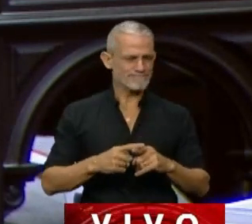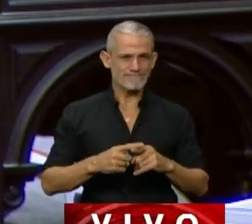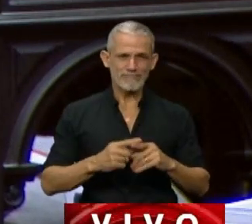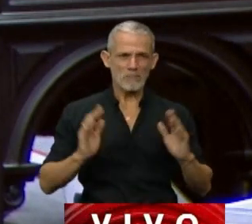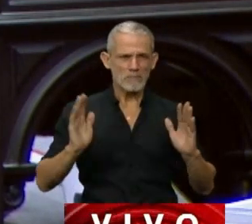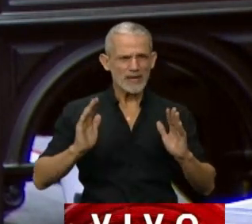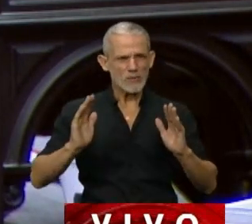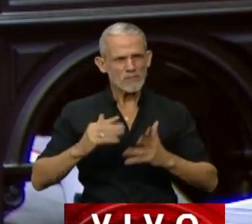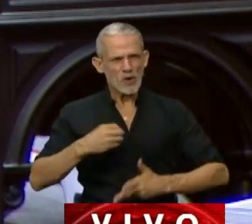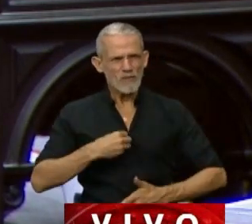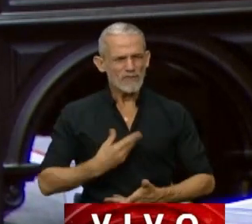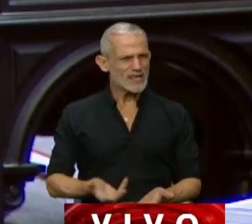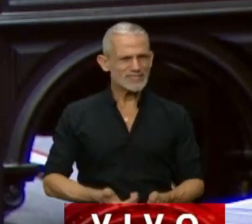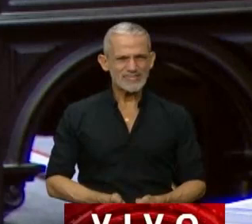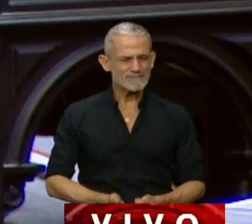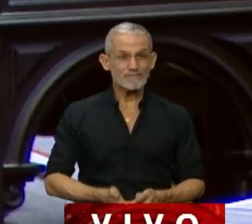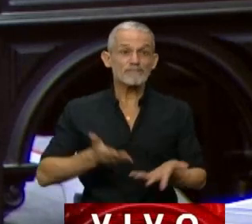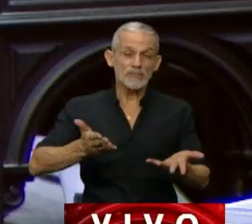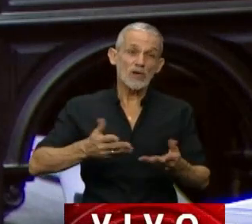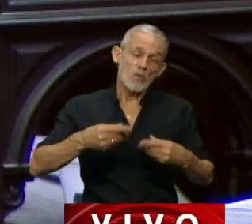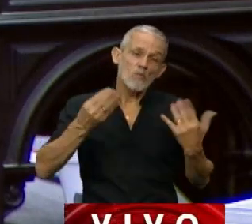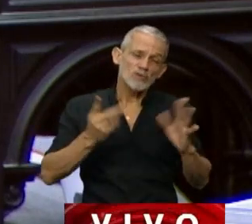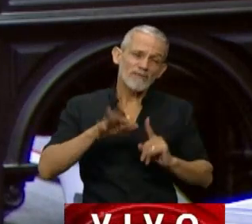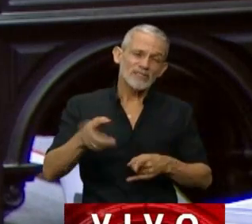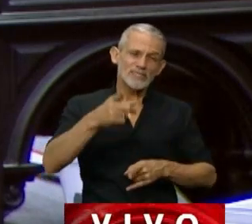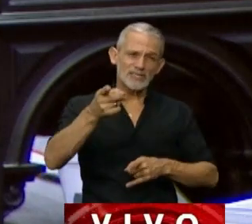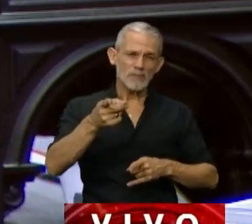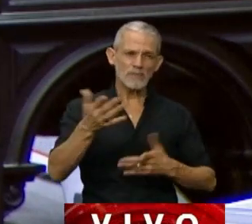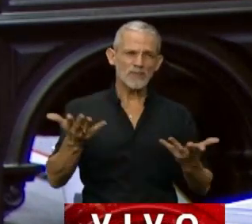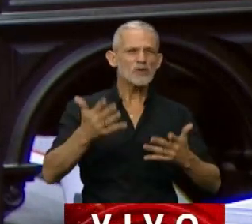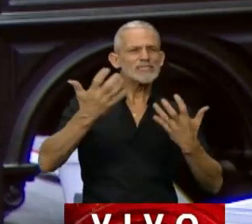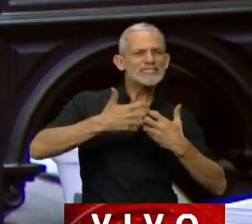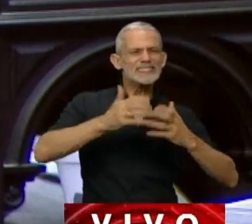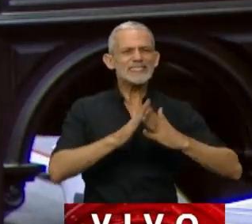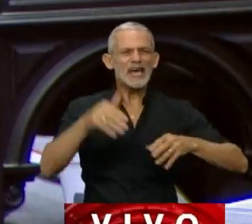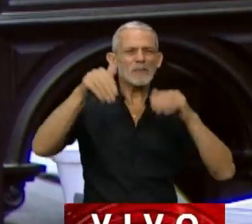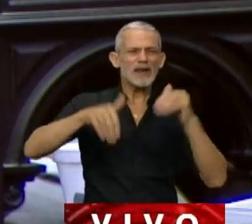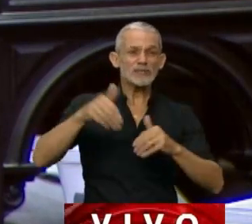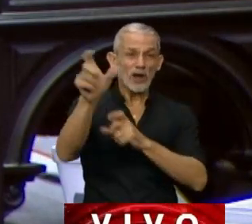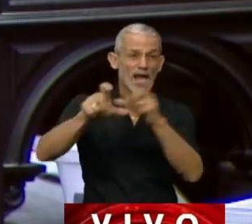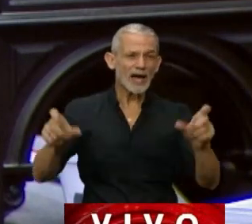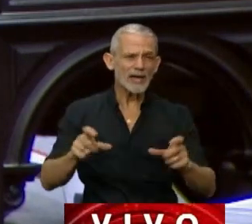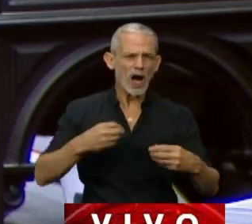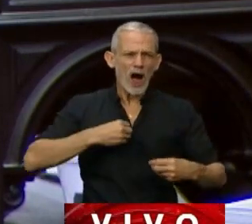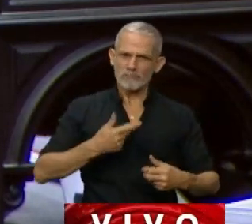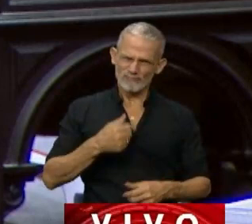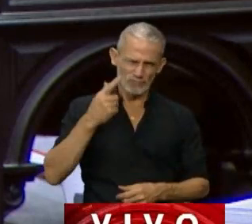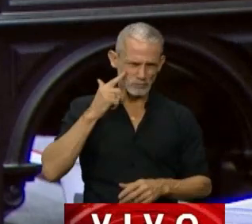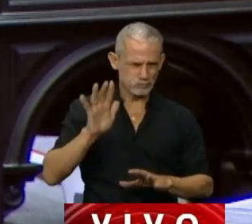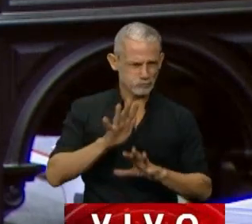políticos y también muchas veces existen dudas sobre los sistemas electorales. Por